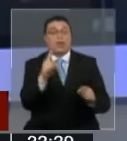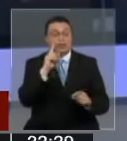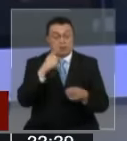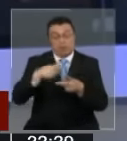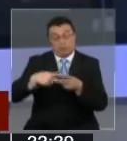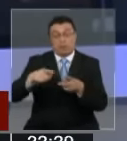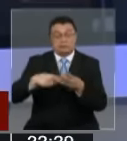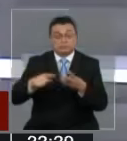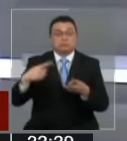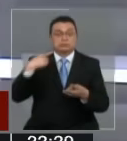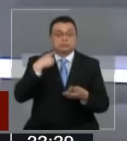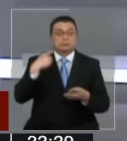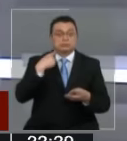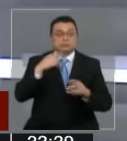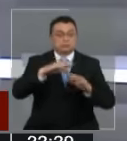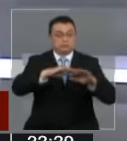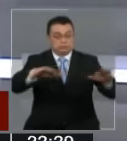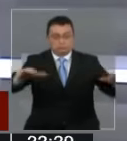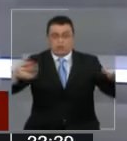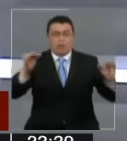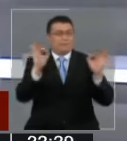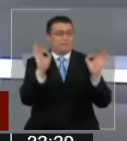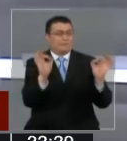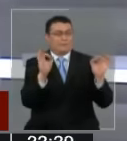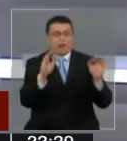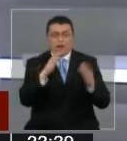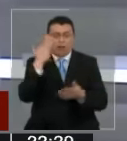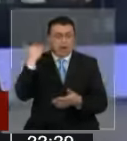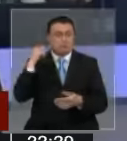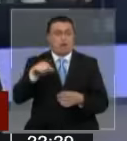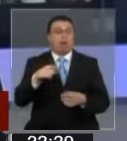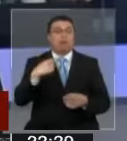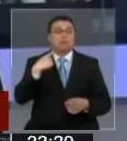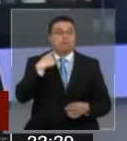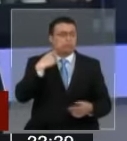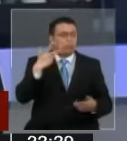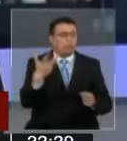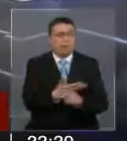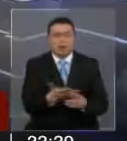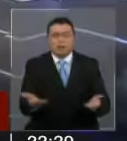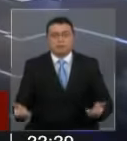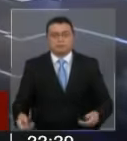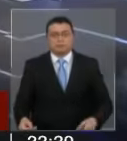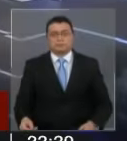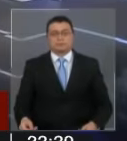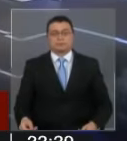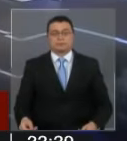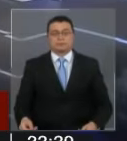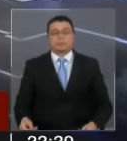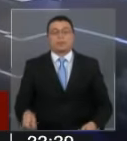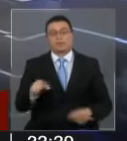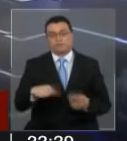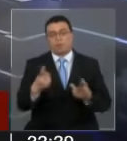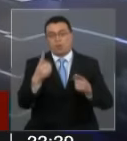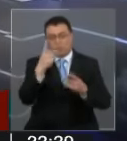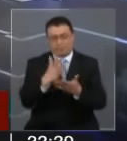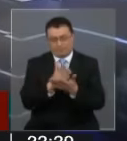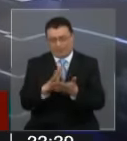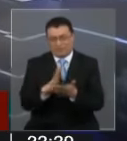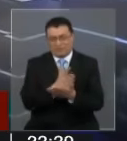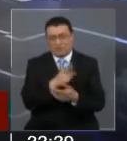están afectando un hábitat que era paradisíaco hasta hace muy poco. Yo creo que tenemos que hacer una distinción para poder abordar este problema. Hay una